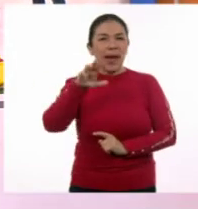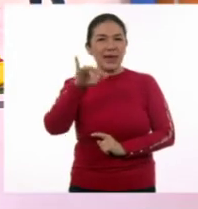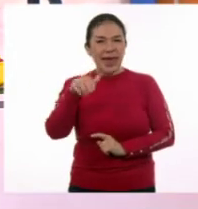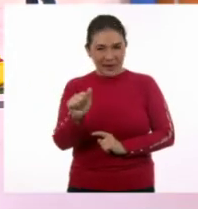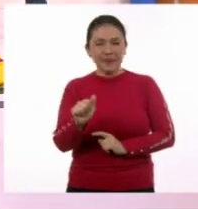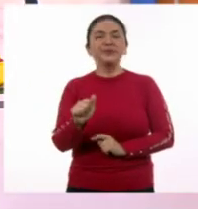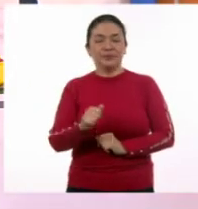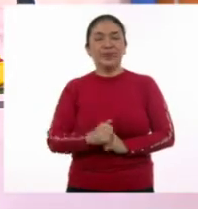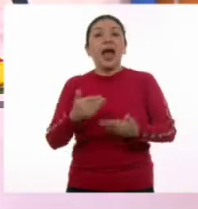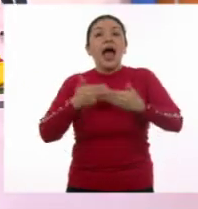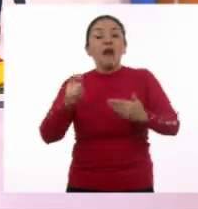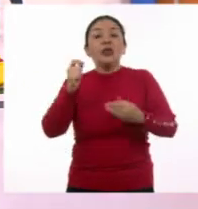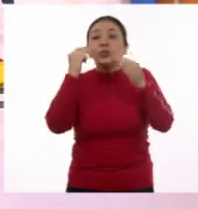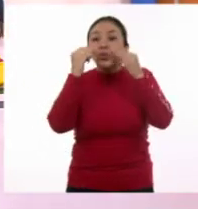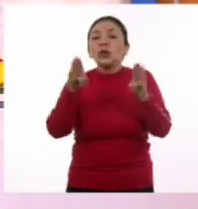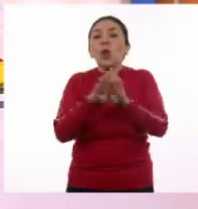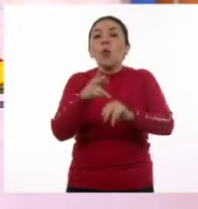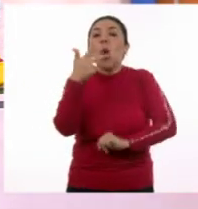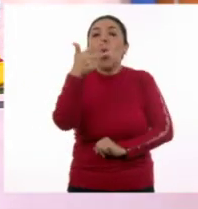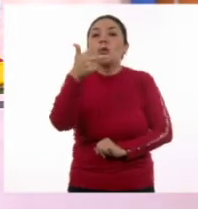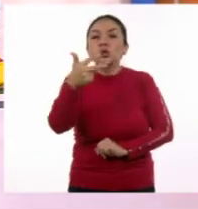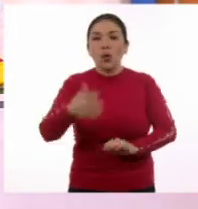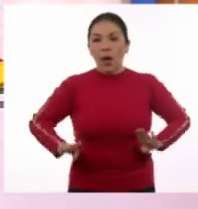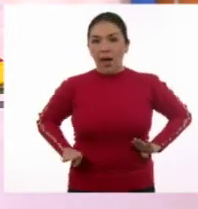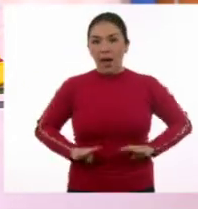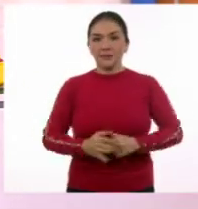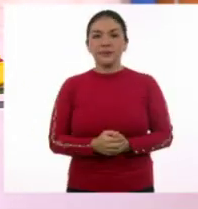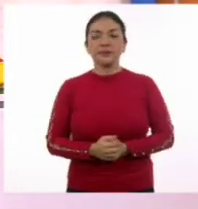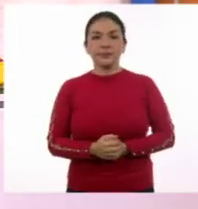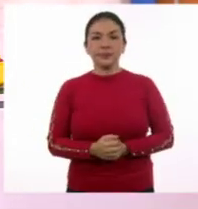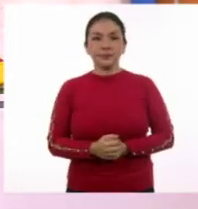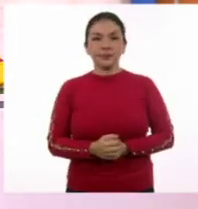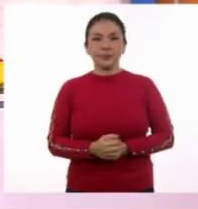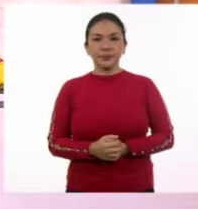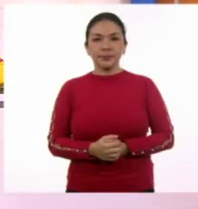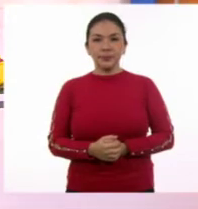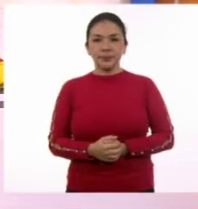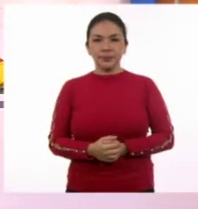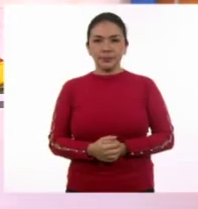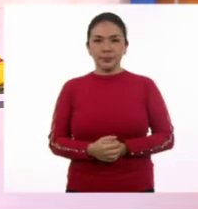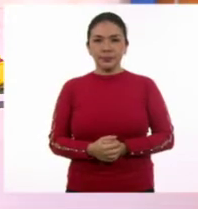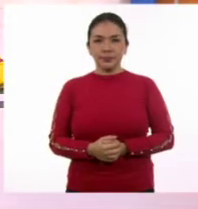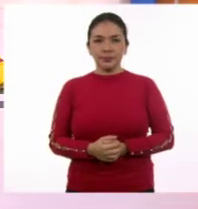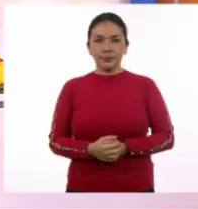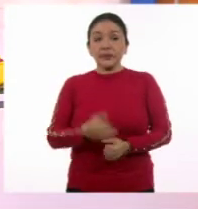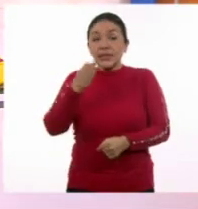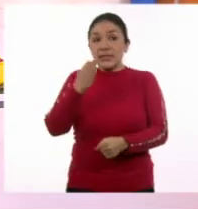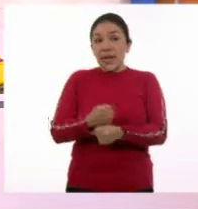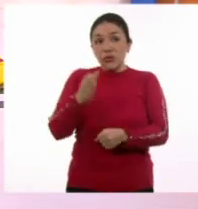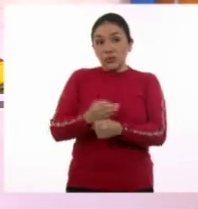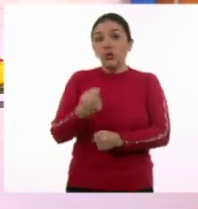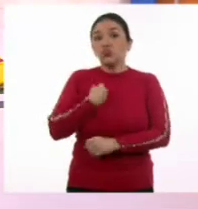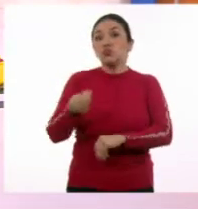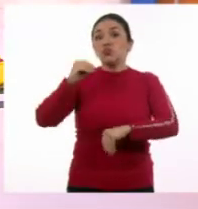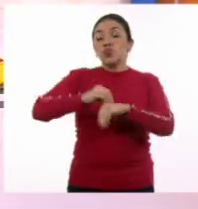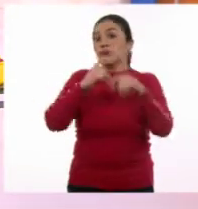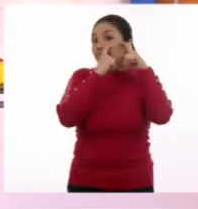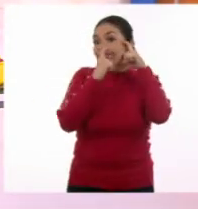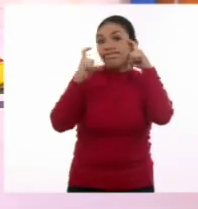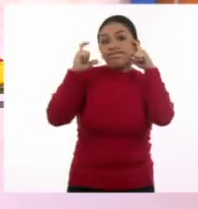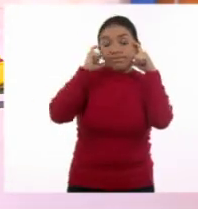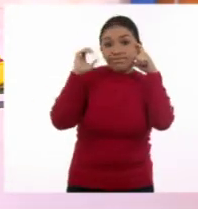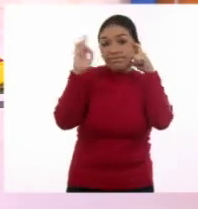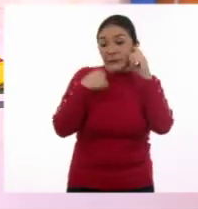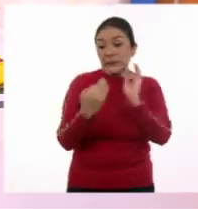8 aunque sostenemos esto si quiere adelante voy a usar mi cubrebocas para que